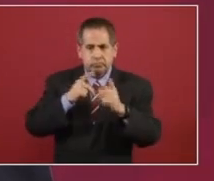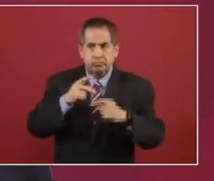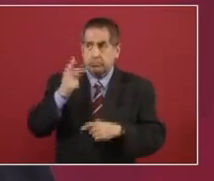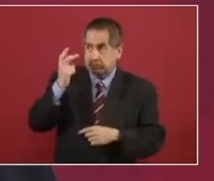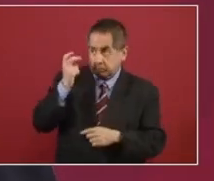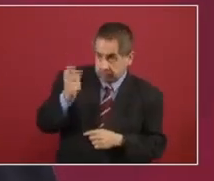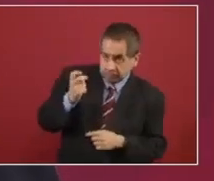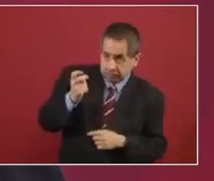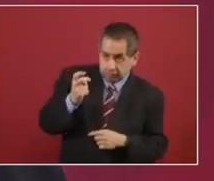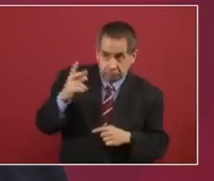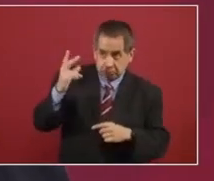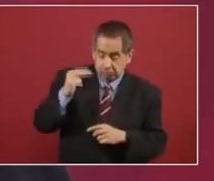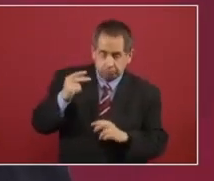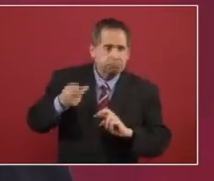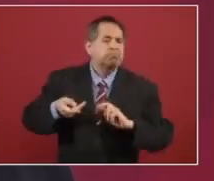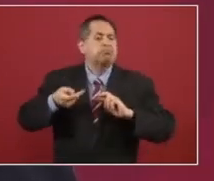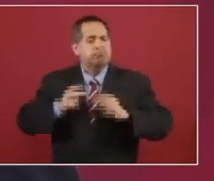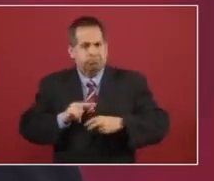pensar que por eso